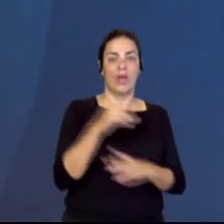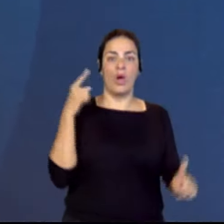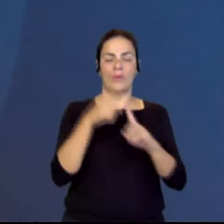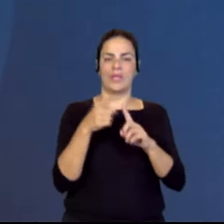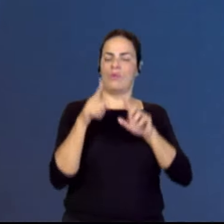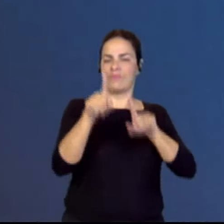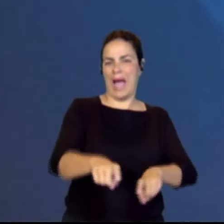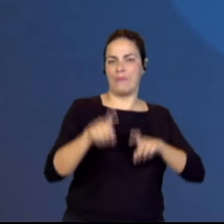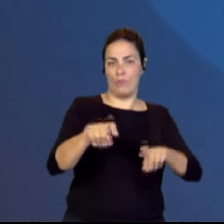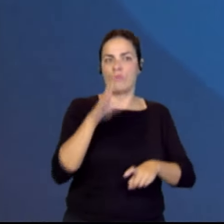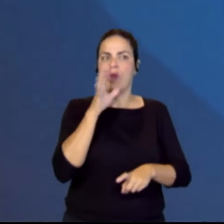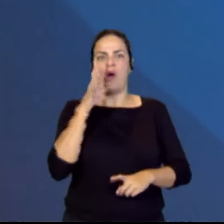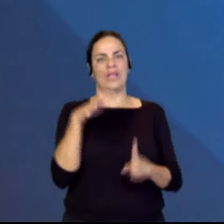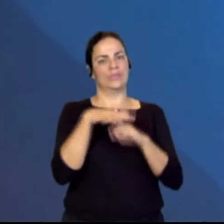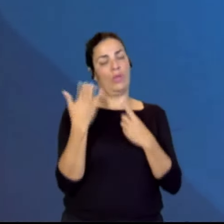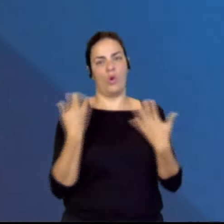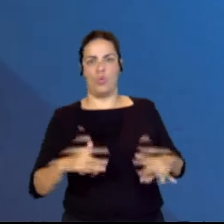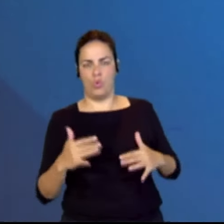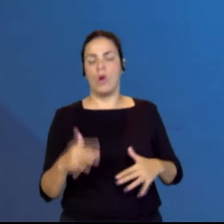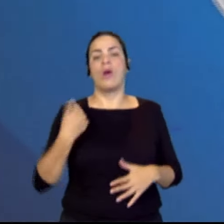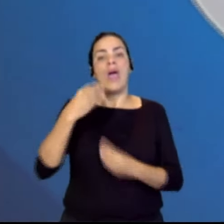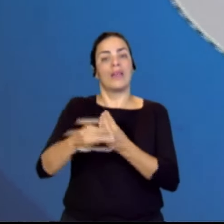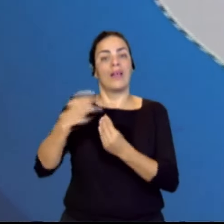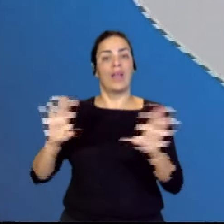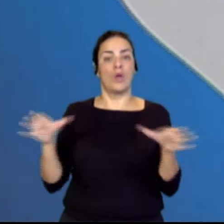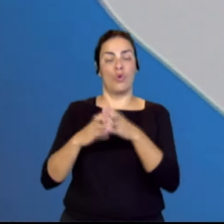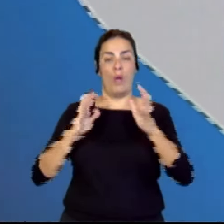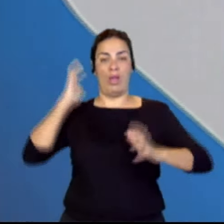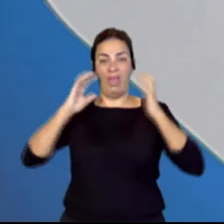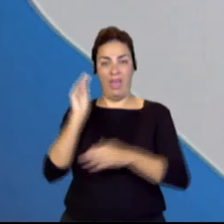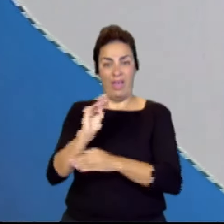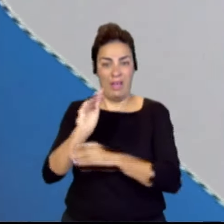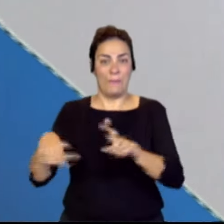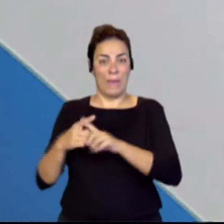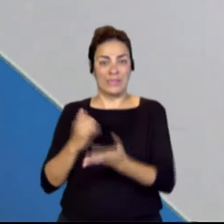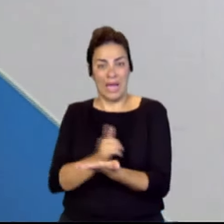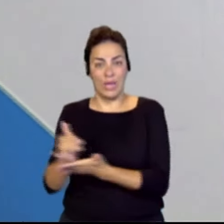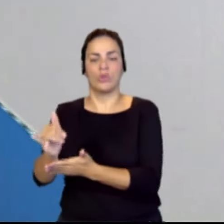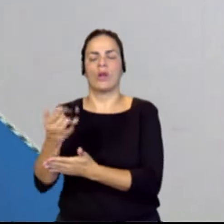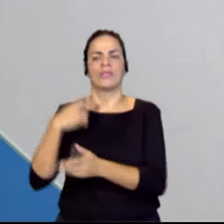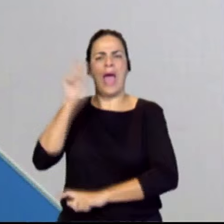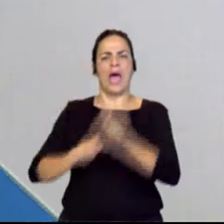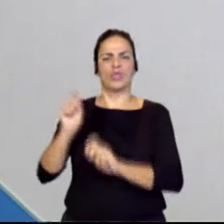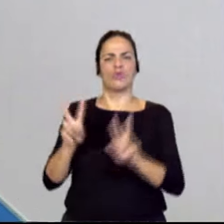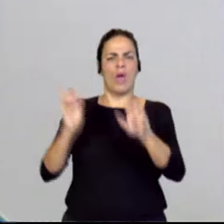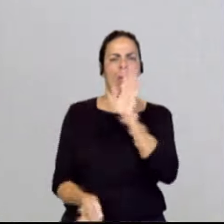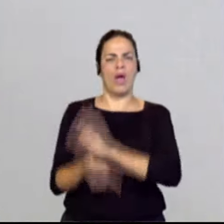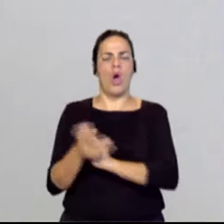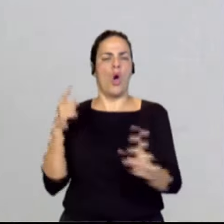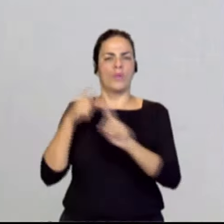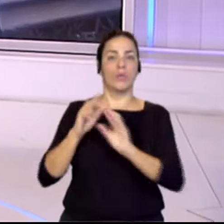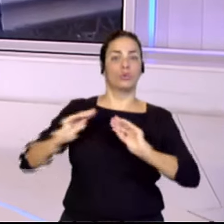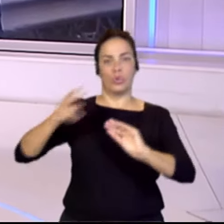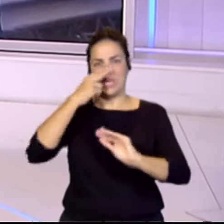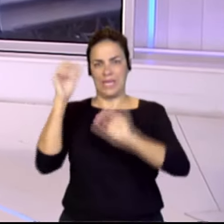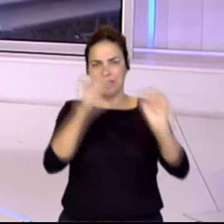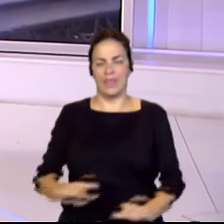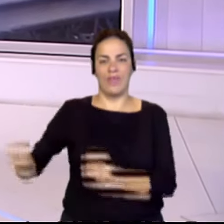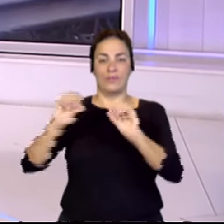un buen momento en gran canaria un grupo de agricultores y ganaderos ha creado una nueva asociación para defender sus intereses estefania de blacio